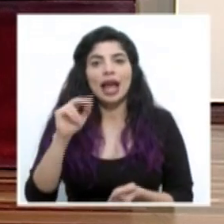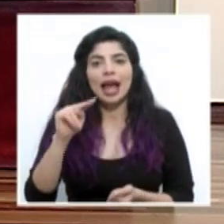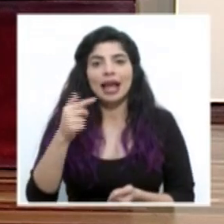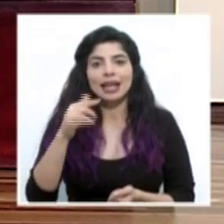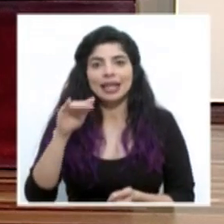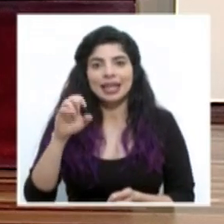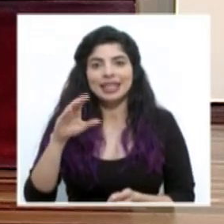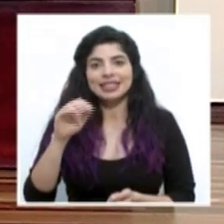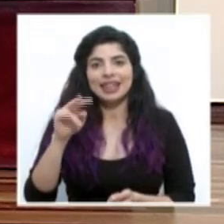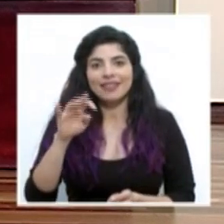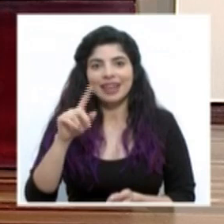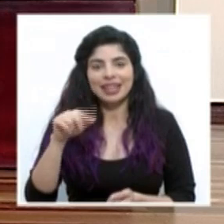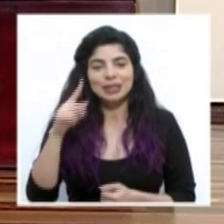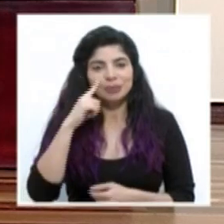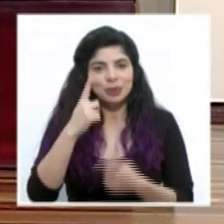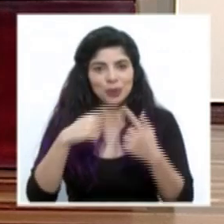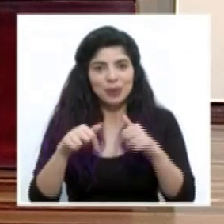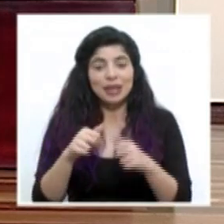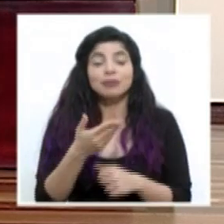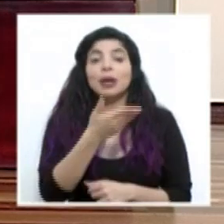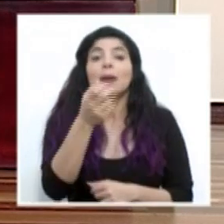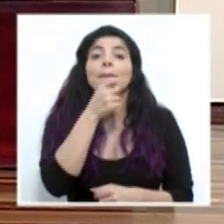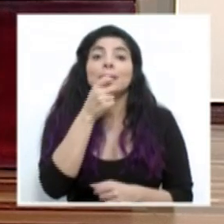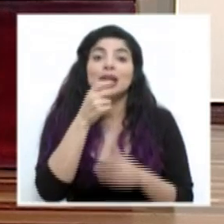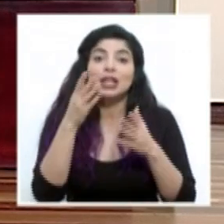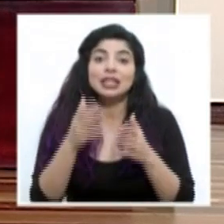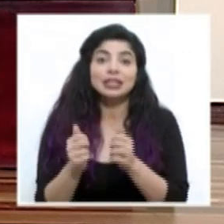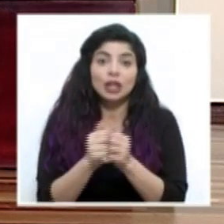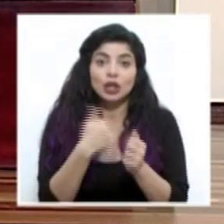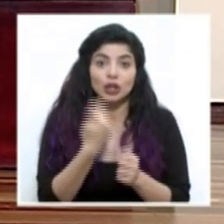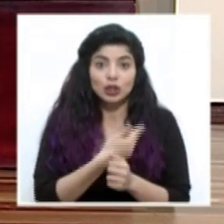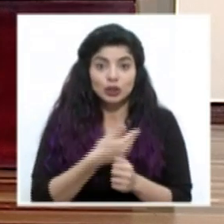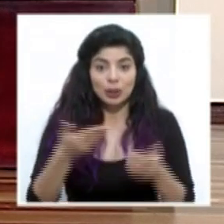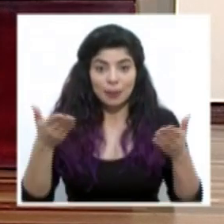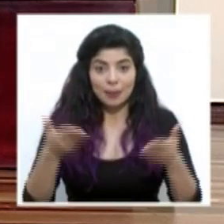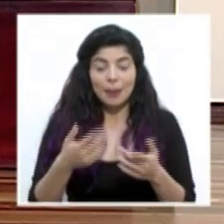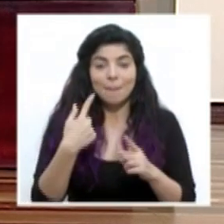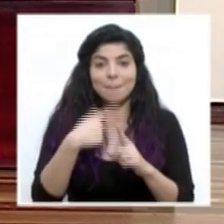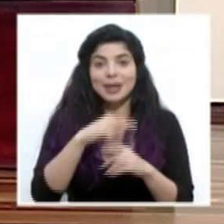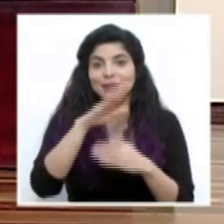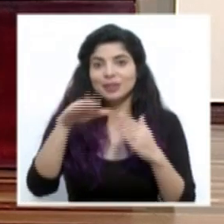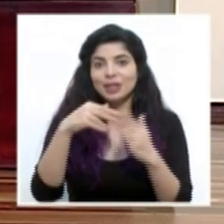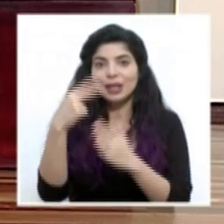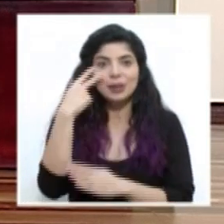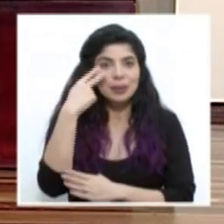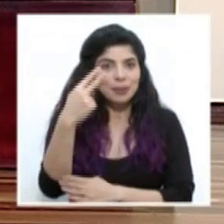Angie Cervantes por acompañarnos, a los colegas que nos acompañaron presencialmente y a quienes nos